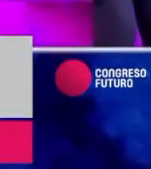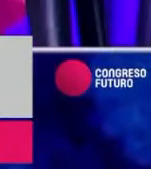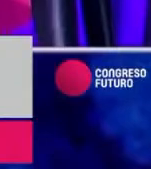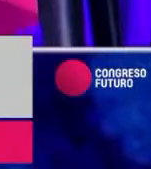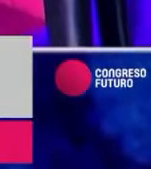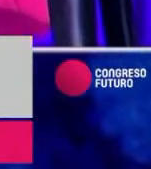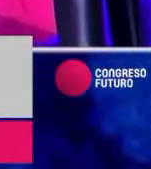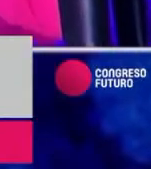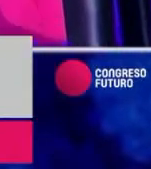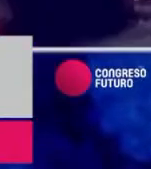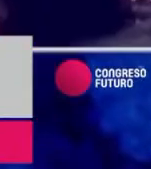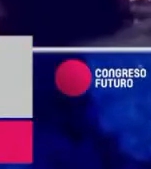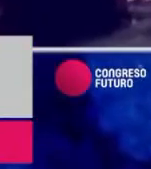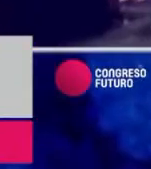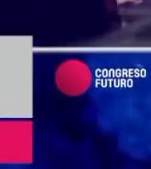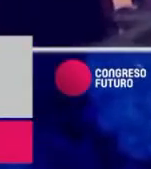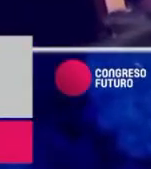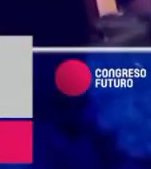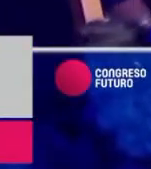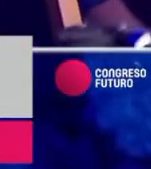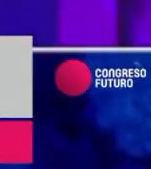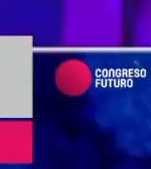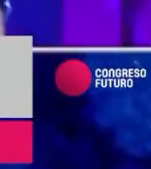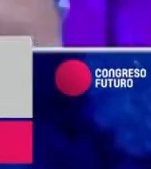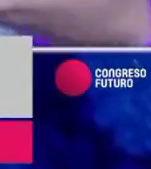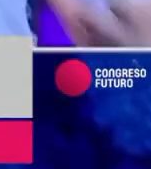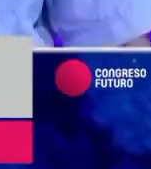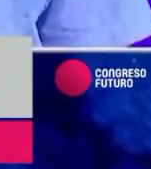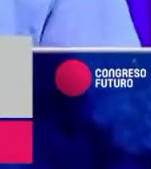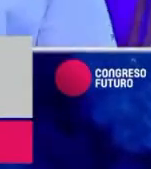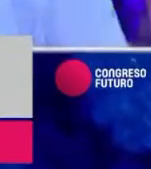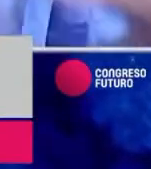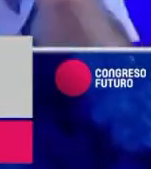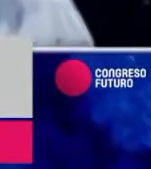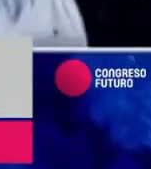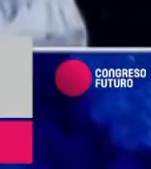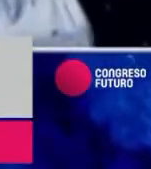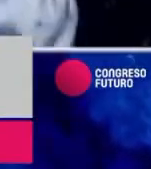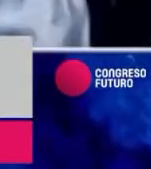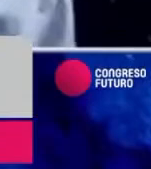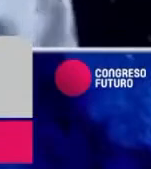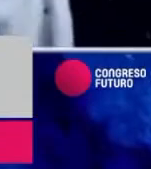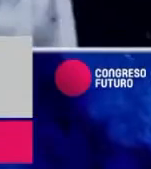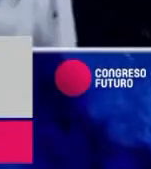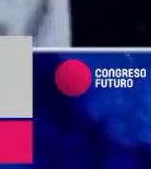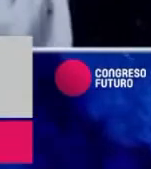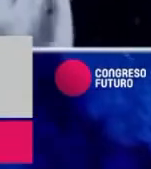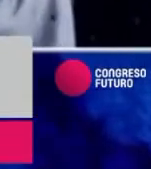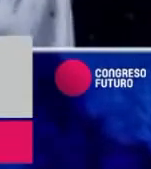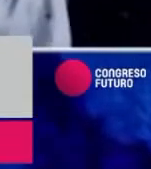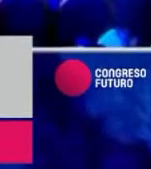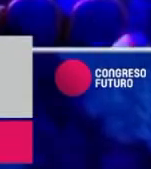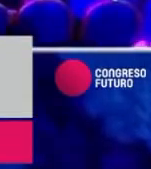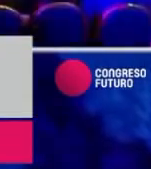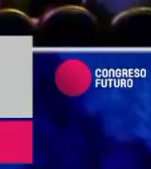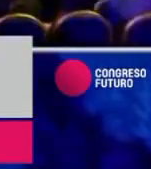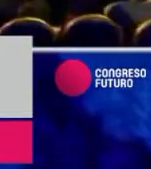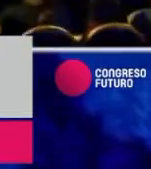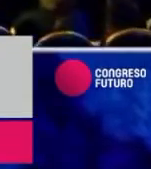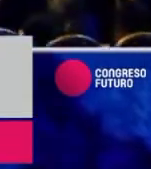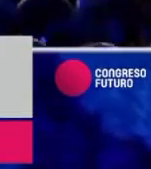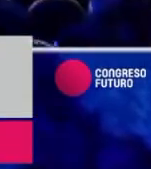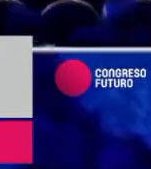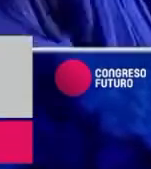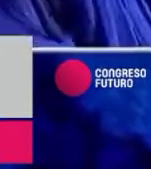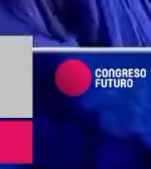cosas que yo no había escuchado a los economistas decir antes y que me dejó como pensando que en realidad la